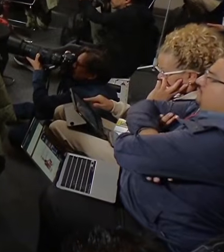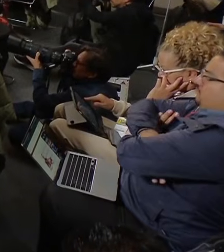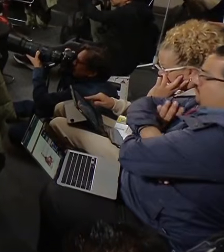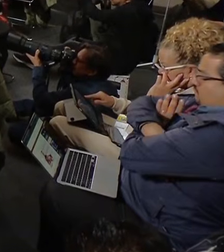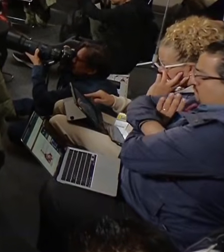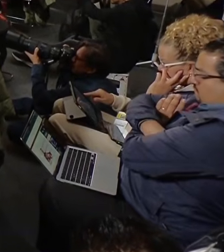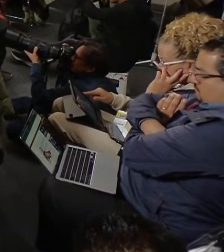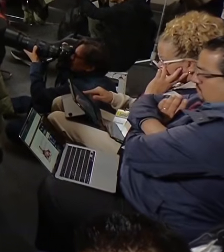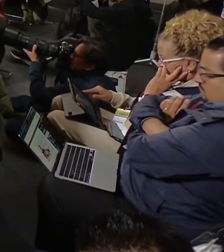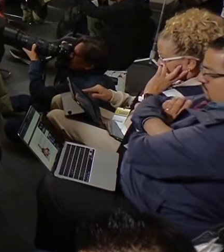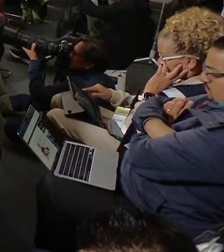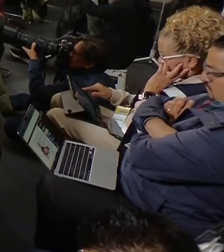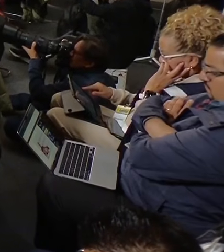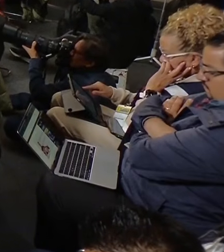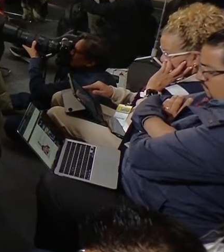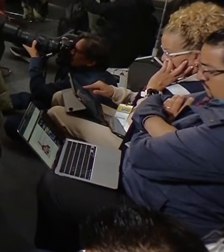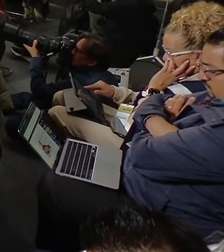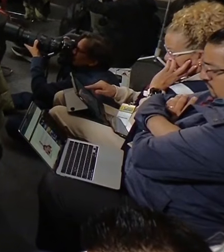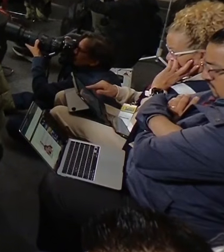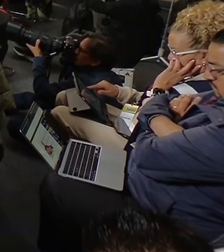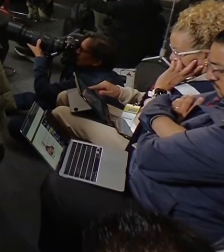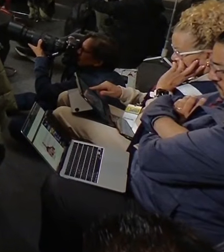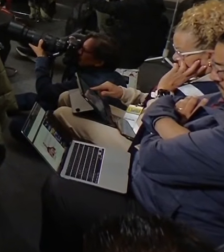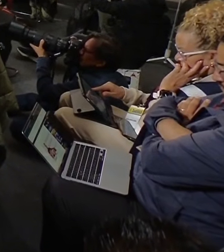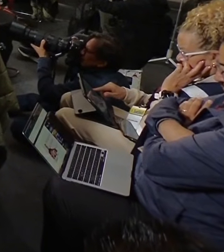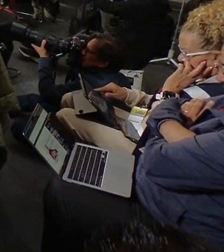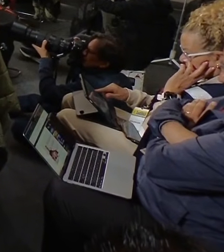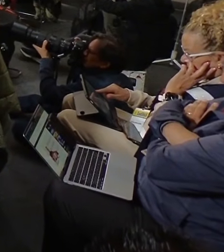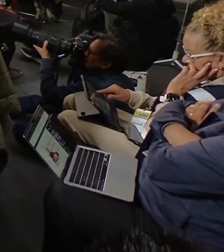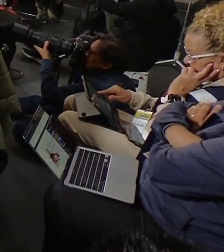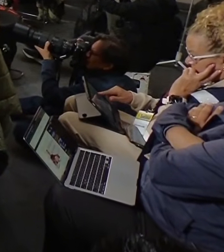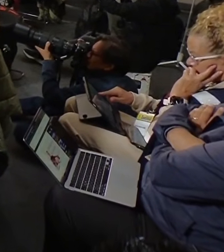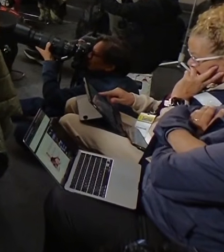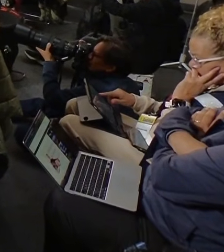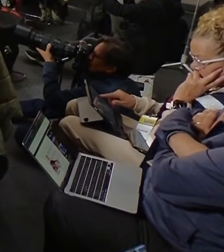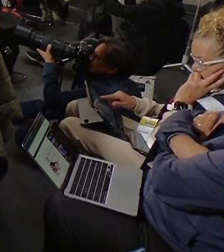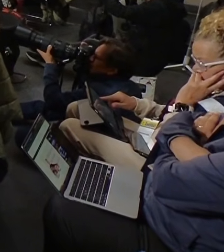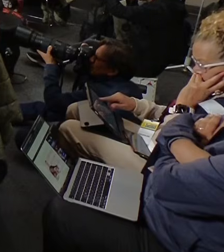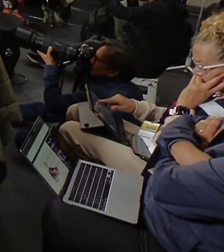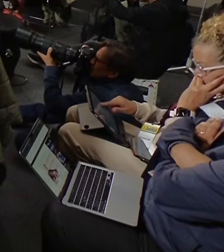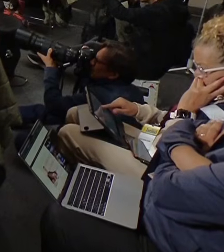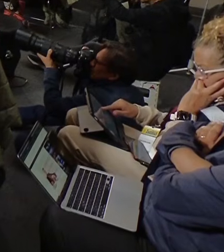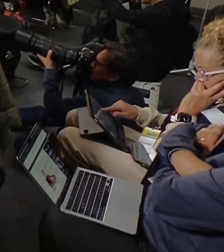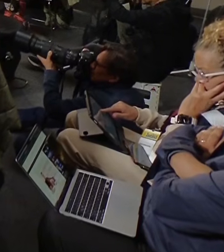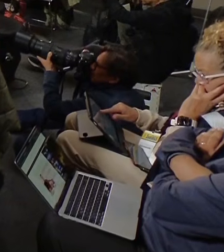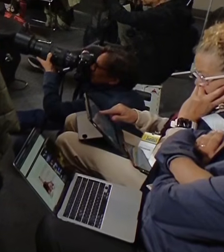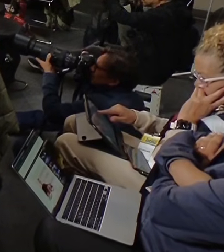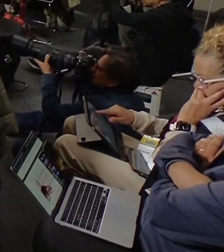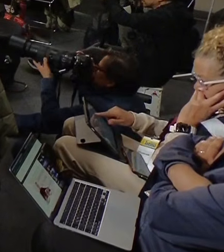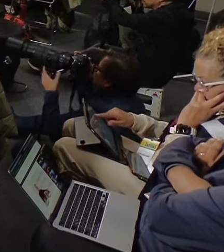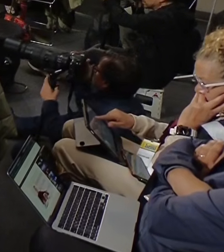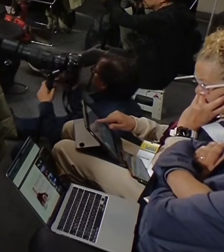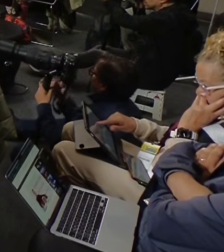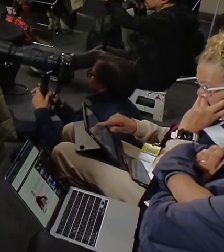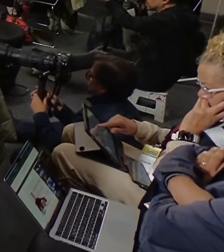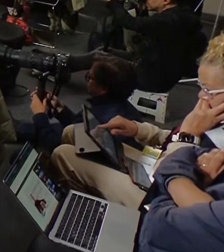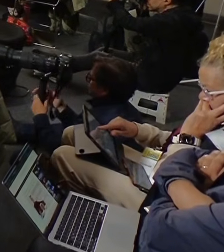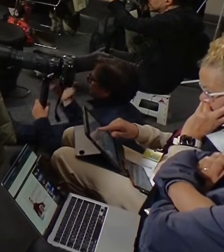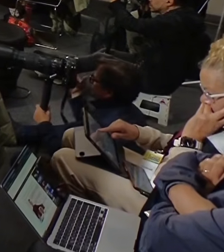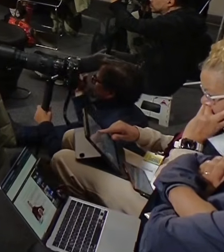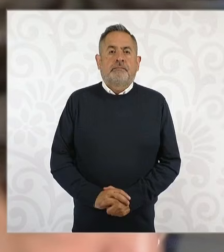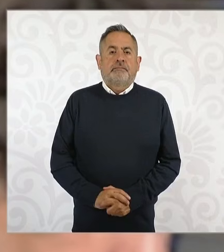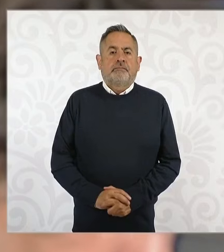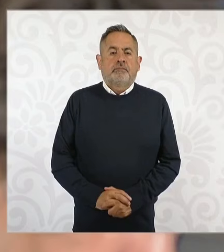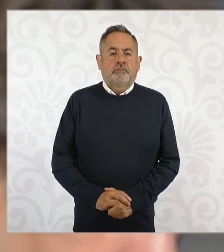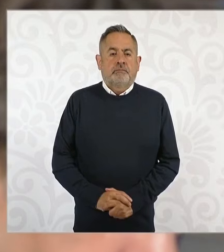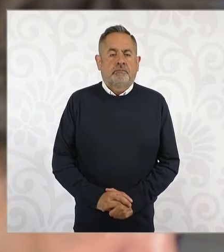las manos, cuando el tema pues lo pudieran resolver allá en el estado. Insistirle, Presidenta, si su gobierno